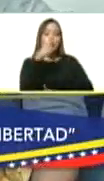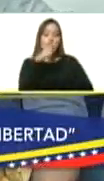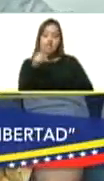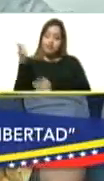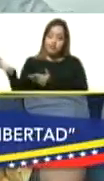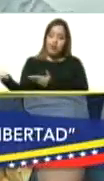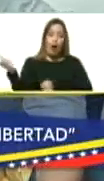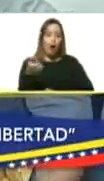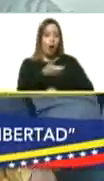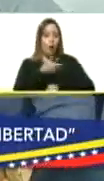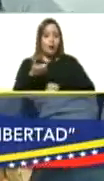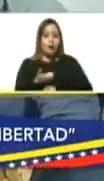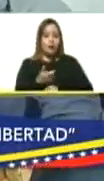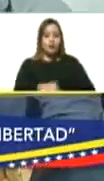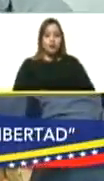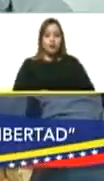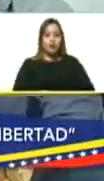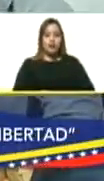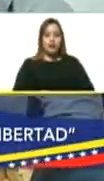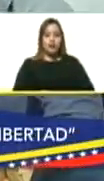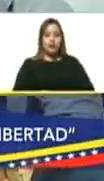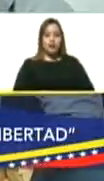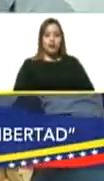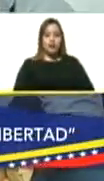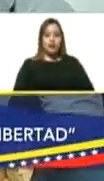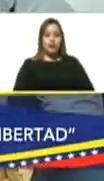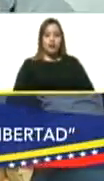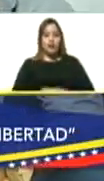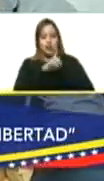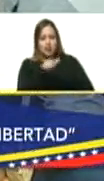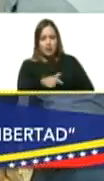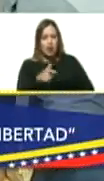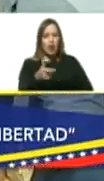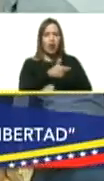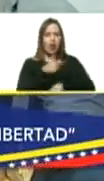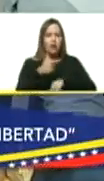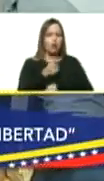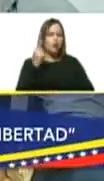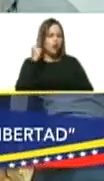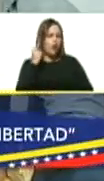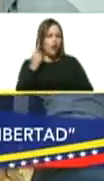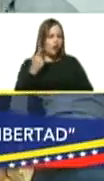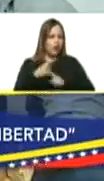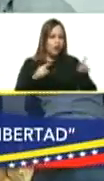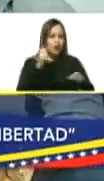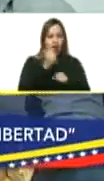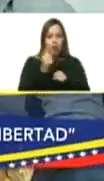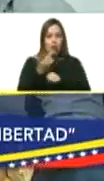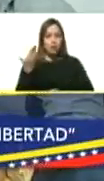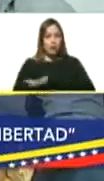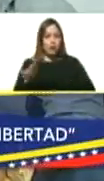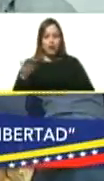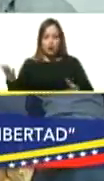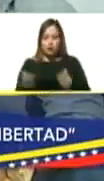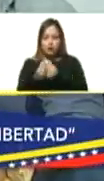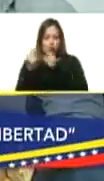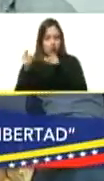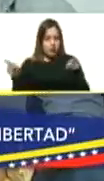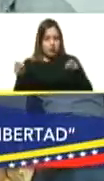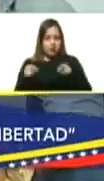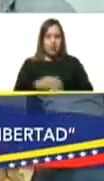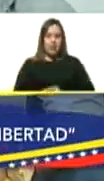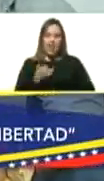decía nuestra querida gobernadora, quien le ha tocado una tarea bastante importante, y junto a usted, de la mano, todos han